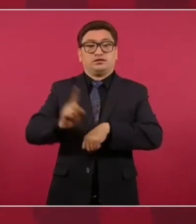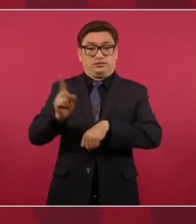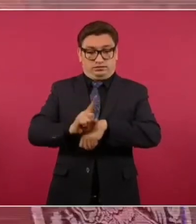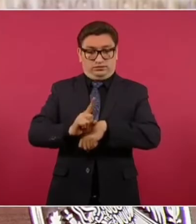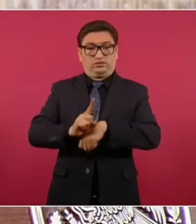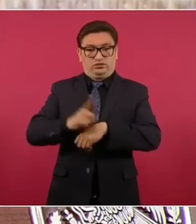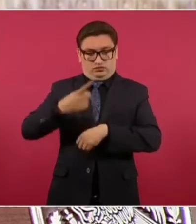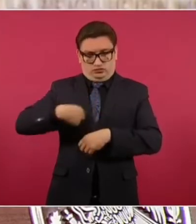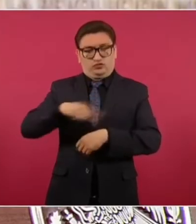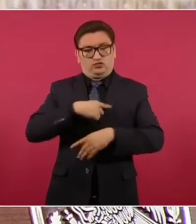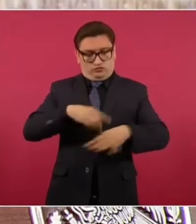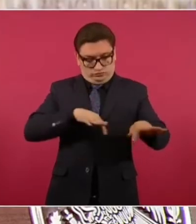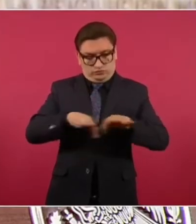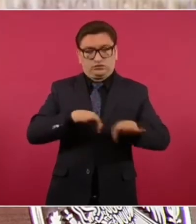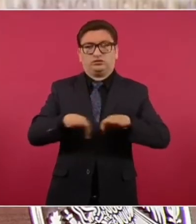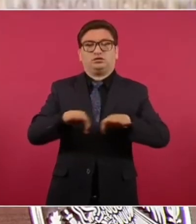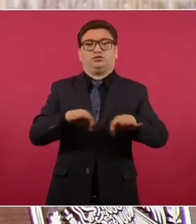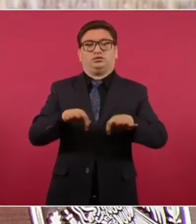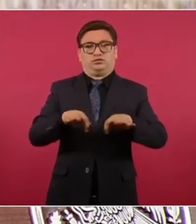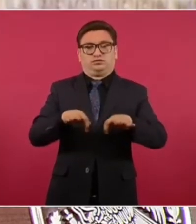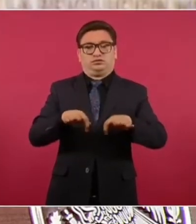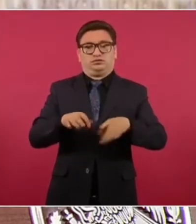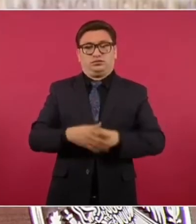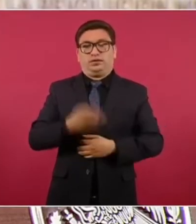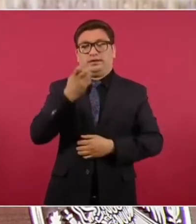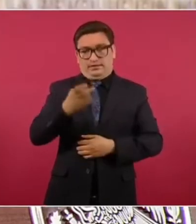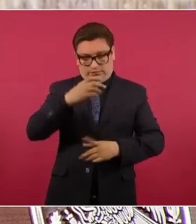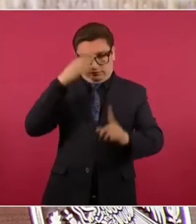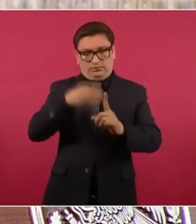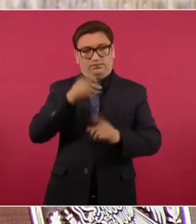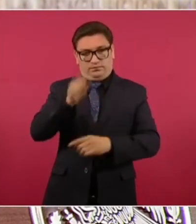claro? estamos trabajando con ese propósito